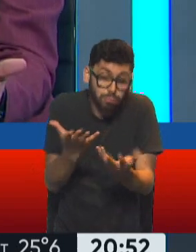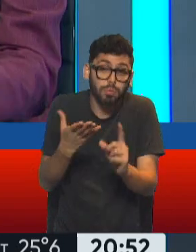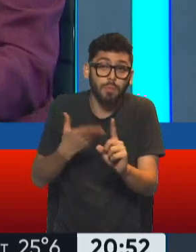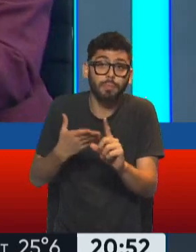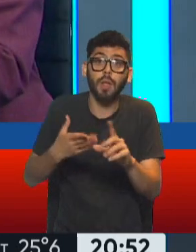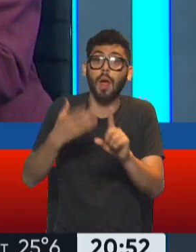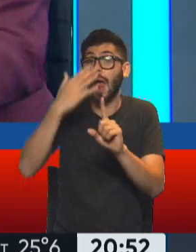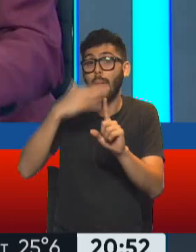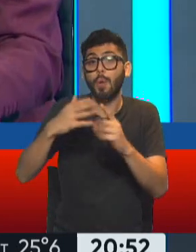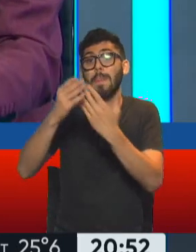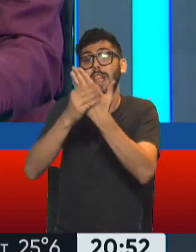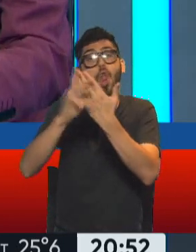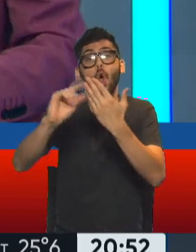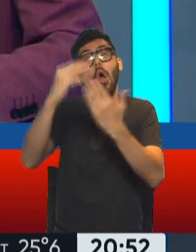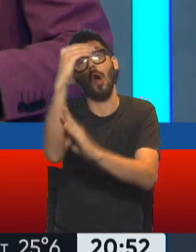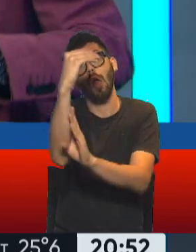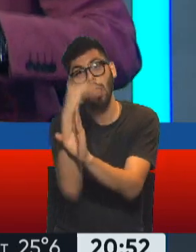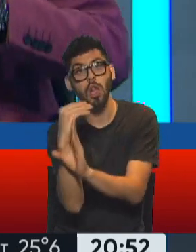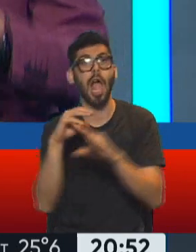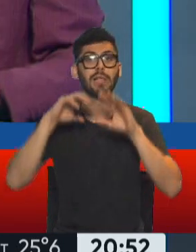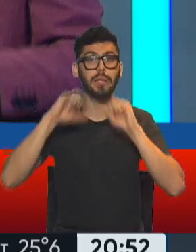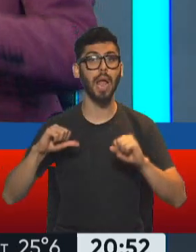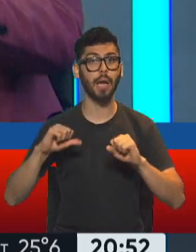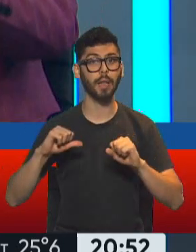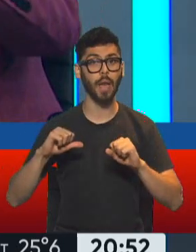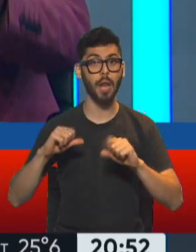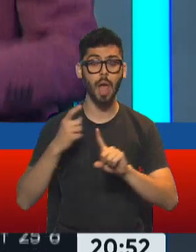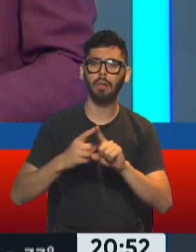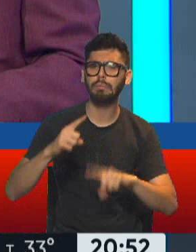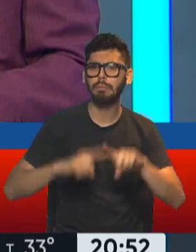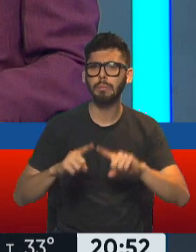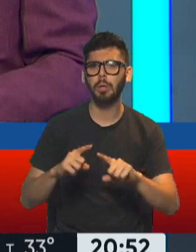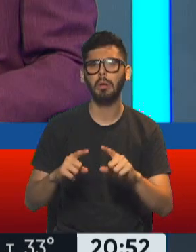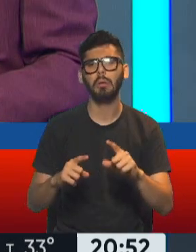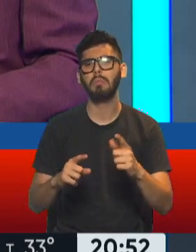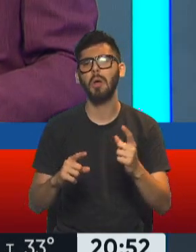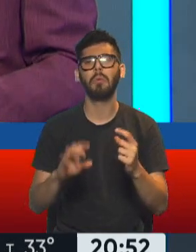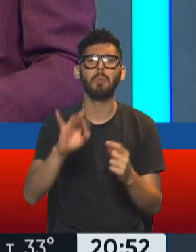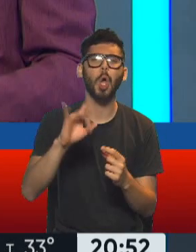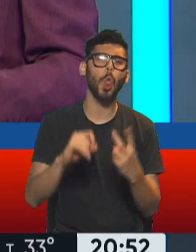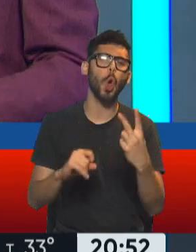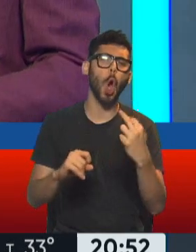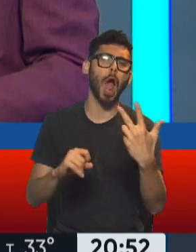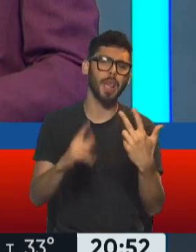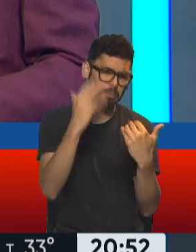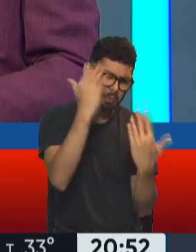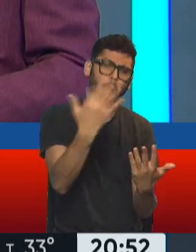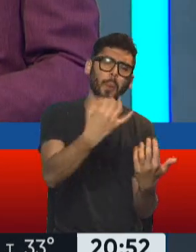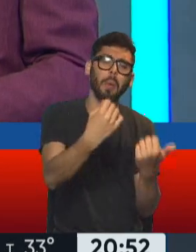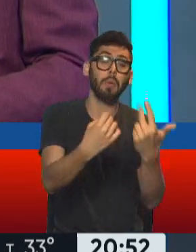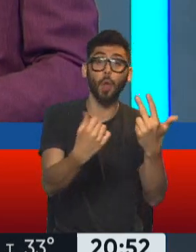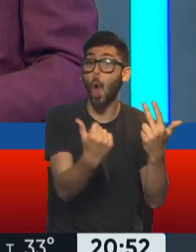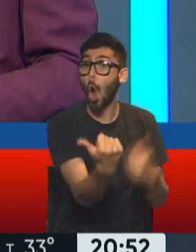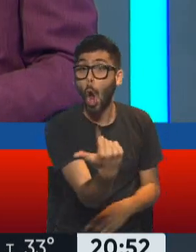secretaría del ministerio secretaria cuando todo lo que hizo salvo dos o tres nombramientos que estuvieron bien fueron al servicio